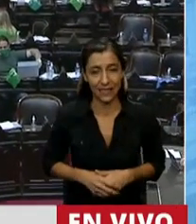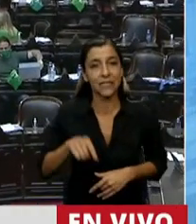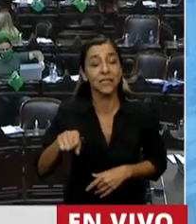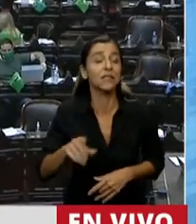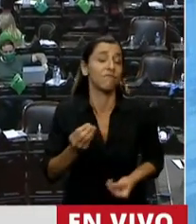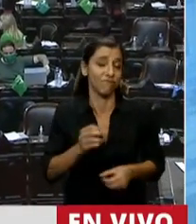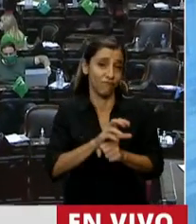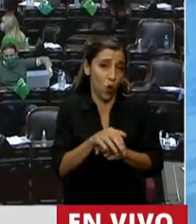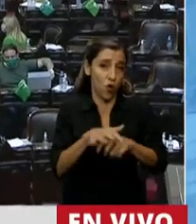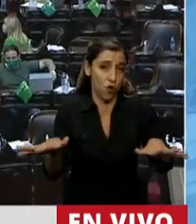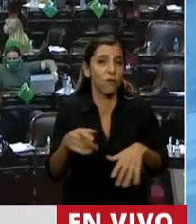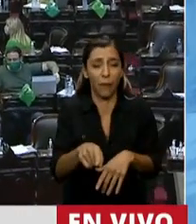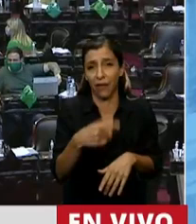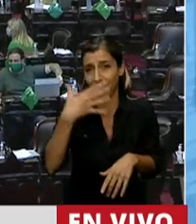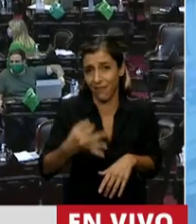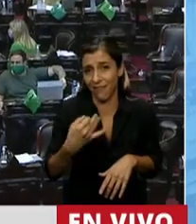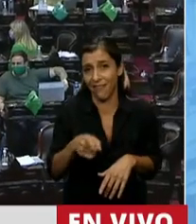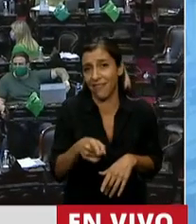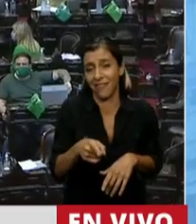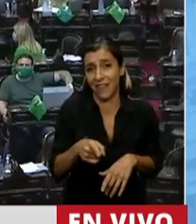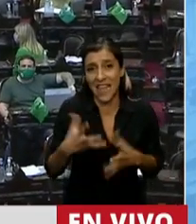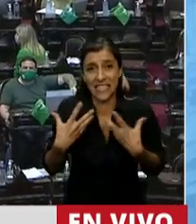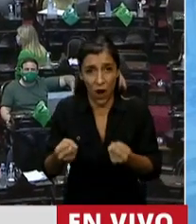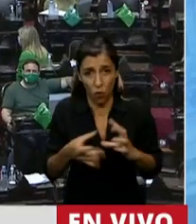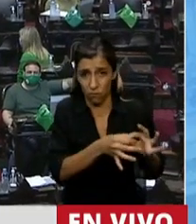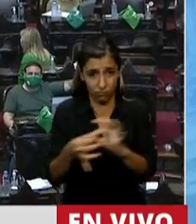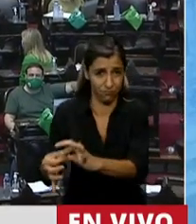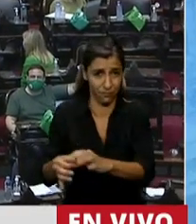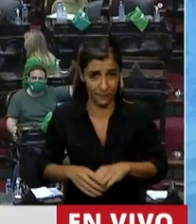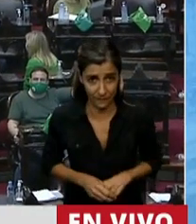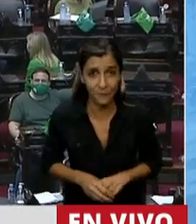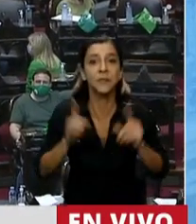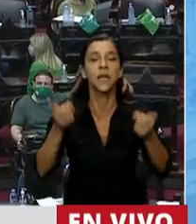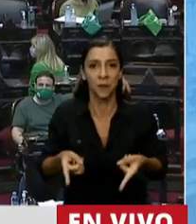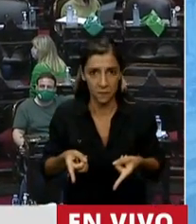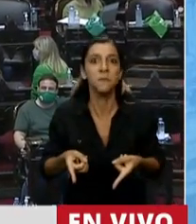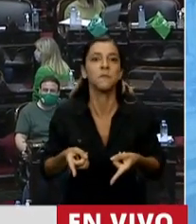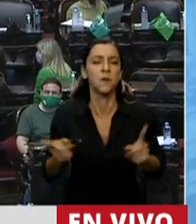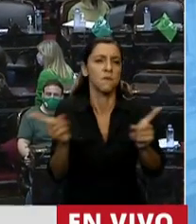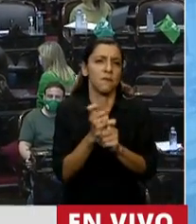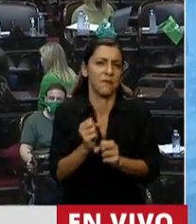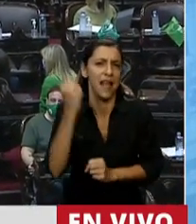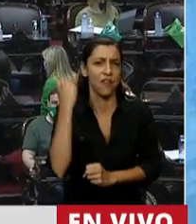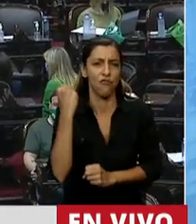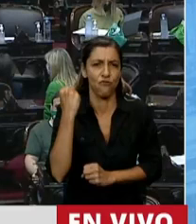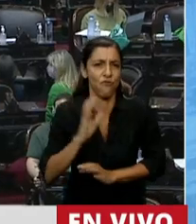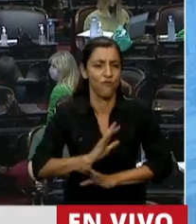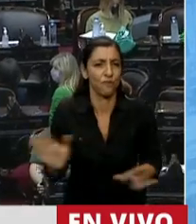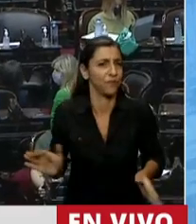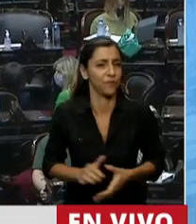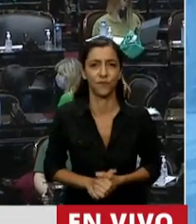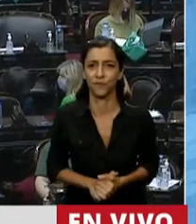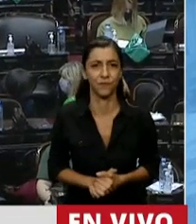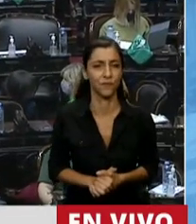kobe 19 en relación a la salud quiero hablar de las consecuencias económicas que ha tenido el kobe